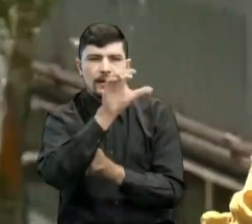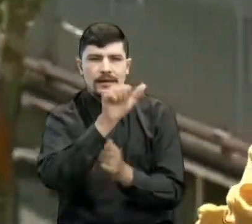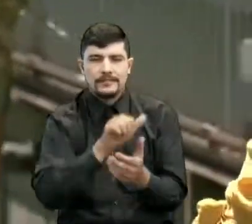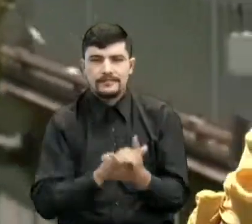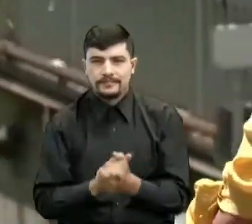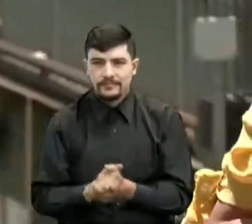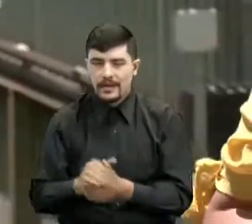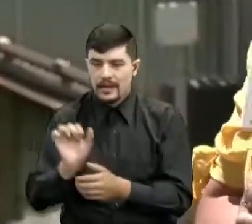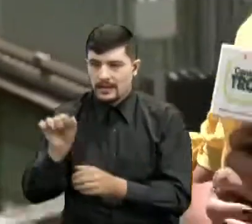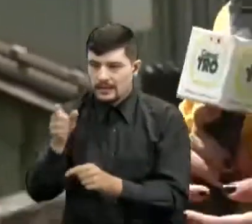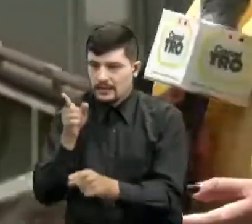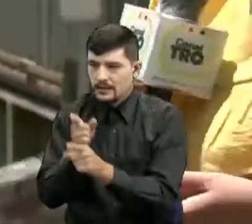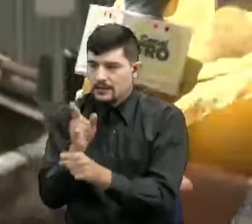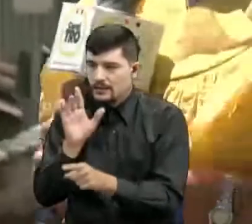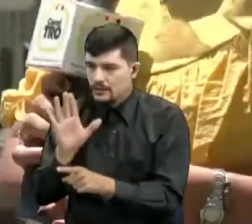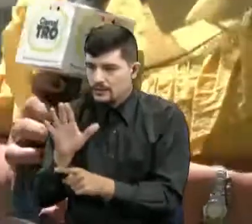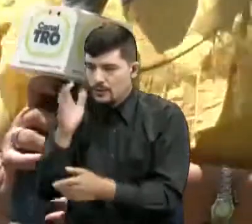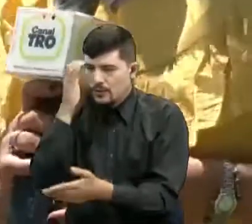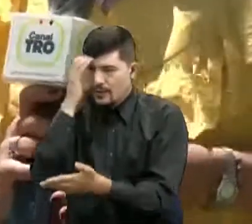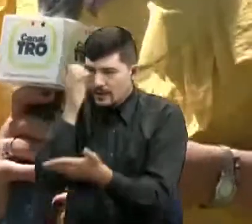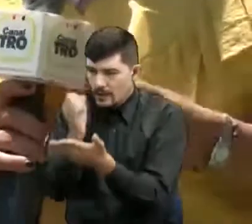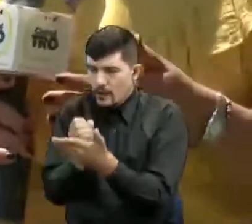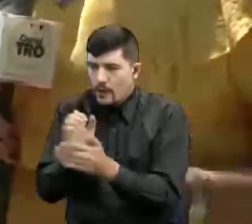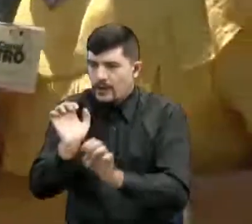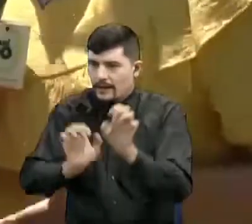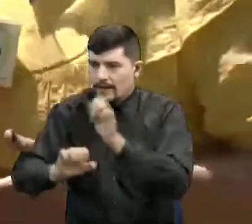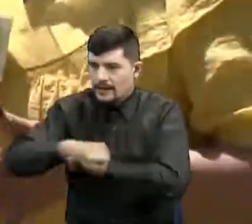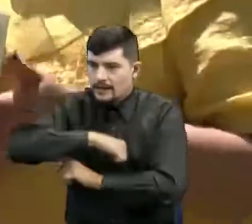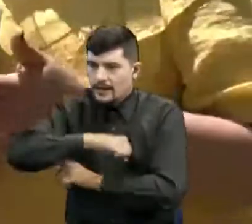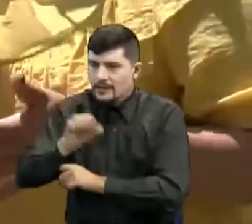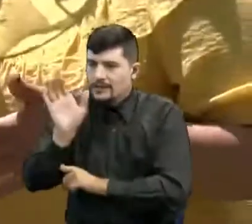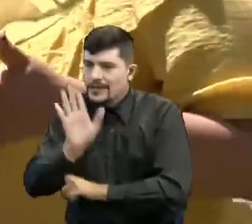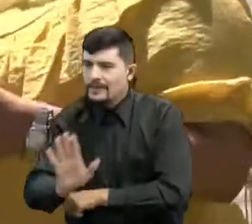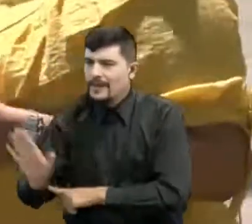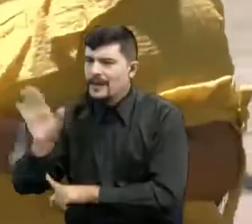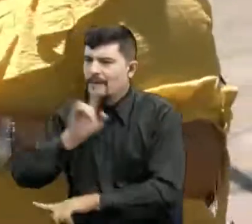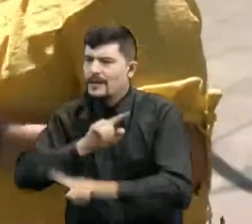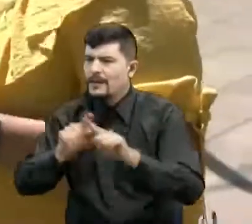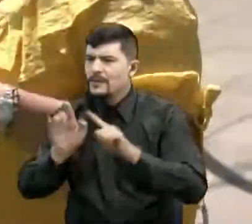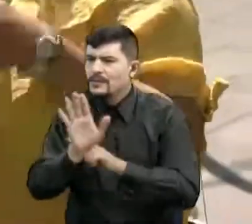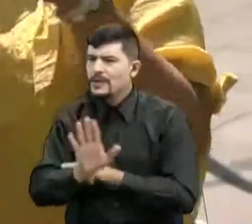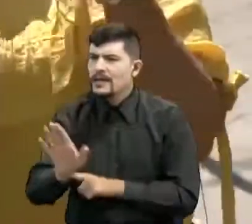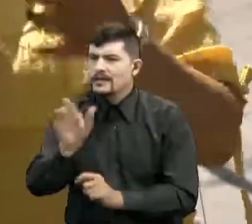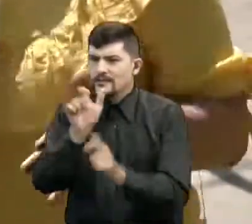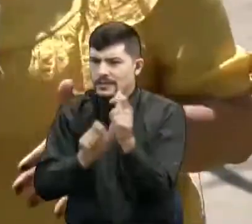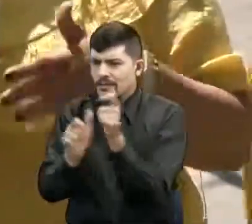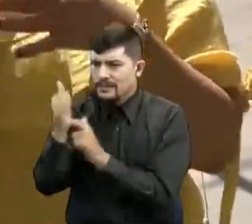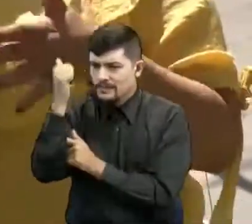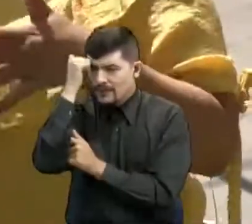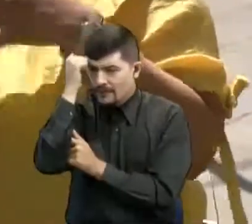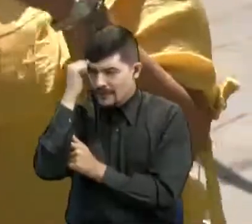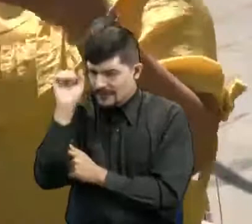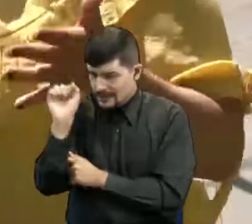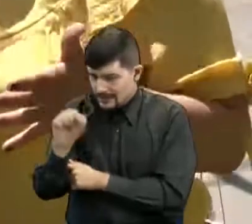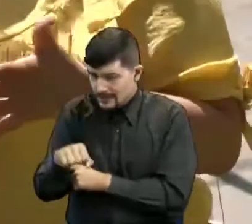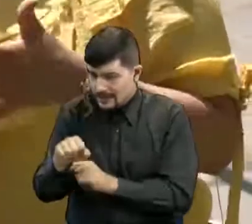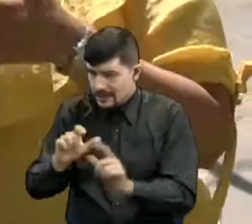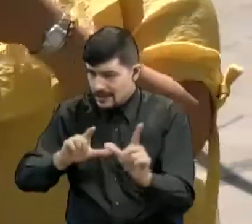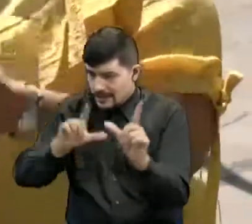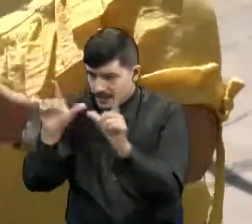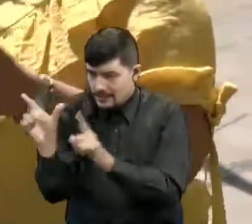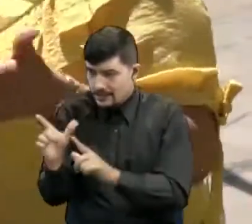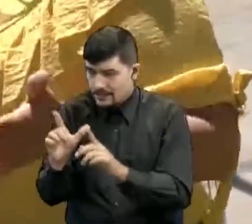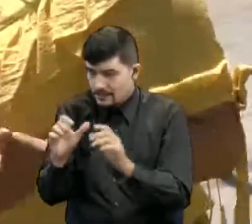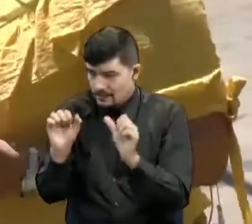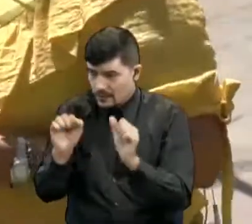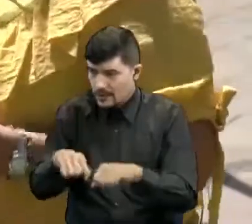nivel departamental, pero ustedes como educadores, ¿ustedes creen que sí estamos preparados para que los niños regresen a las aulas